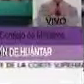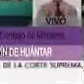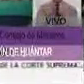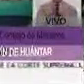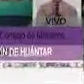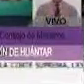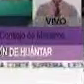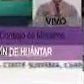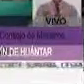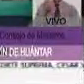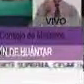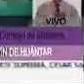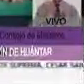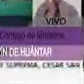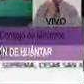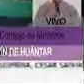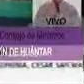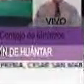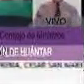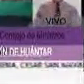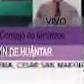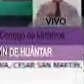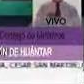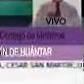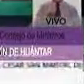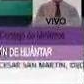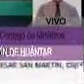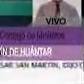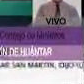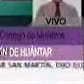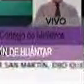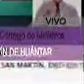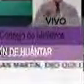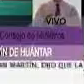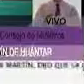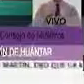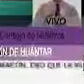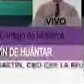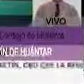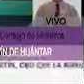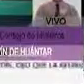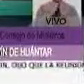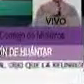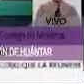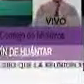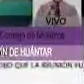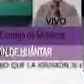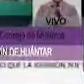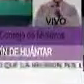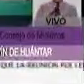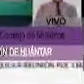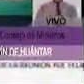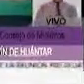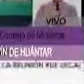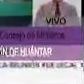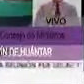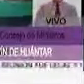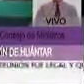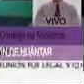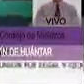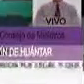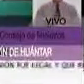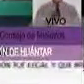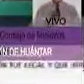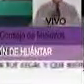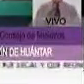llevando un juicio en sede nacional y simultáneamente se tenga un proceso internacionalmente. Lo que